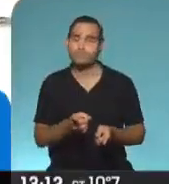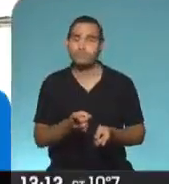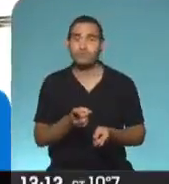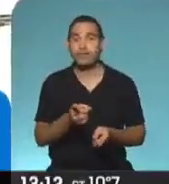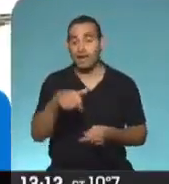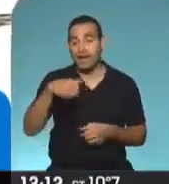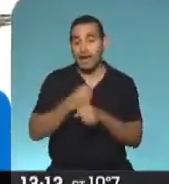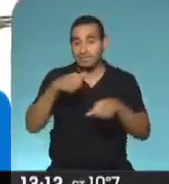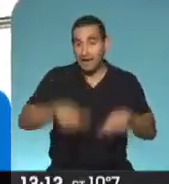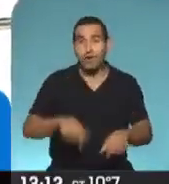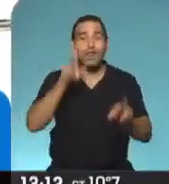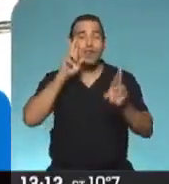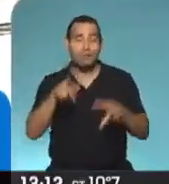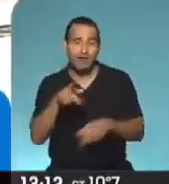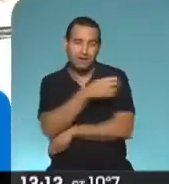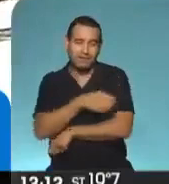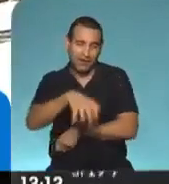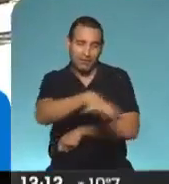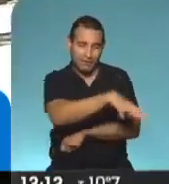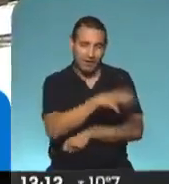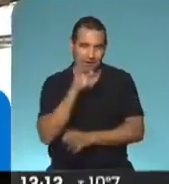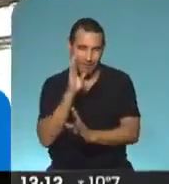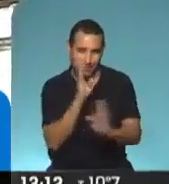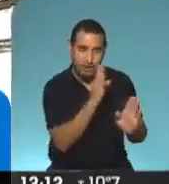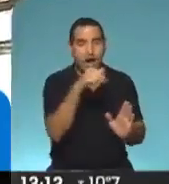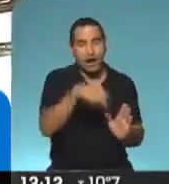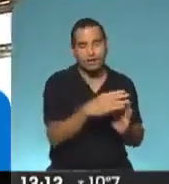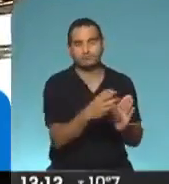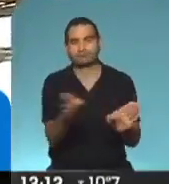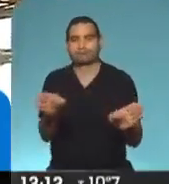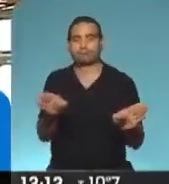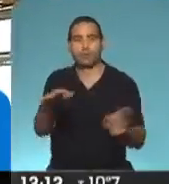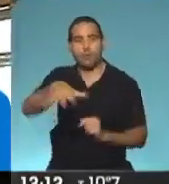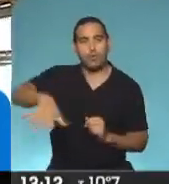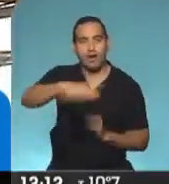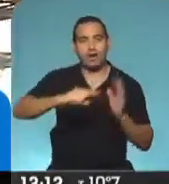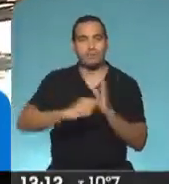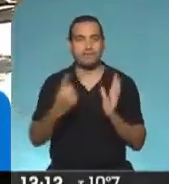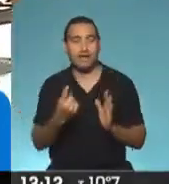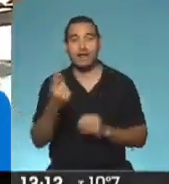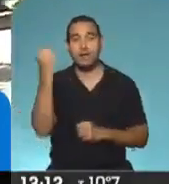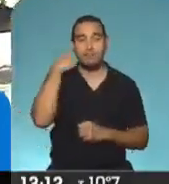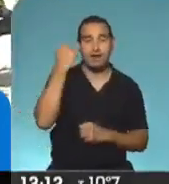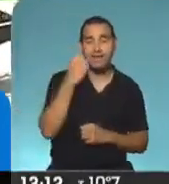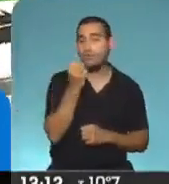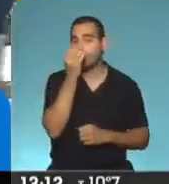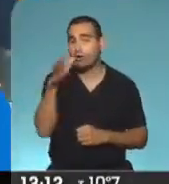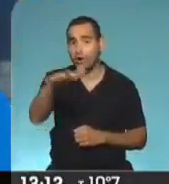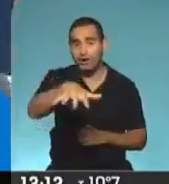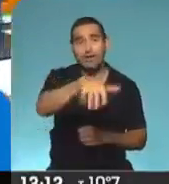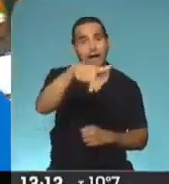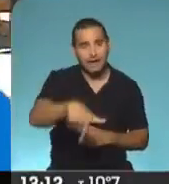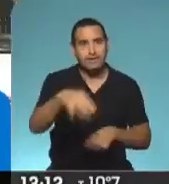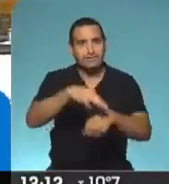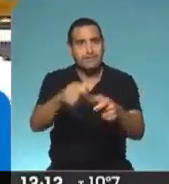el momento el operativo se desarrollaba en barrios vulnerables, ahora se va a extender a zonas de Capital Federal como Palermo y Flores, donde se